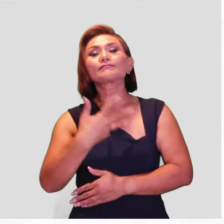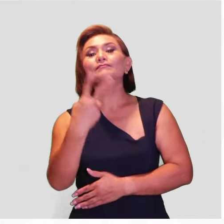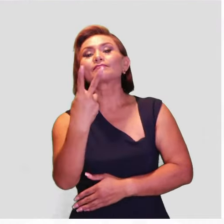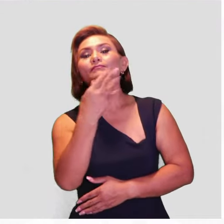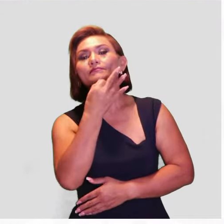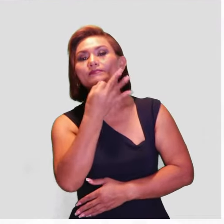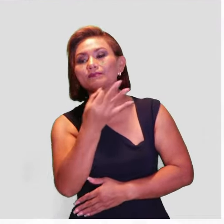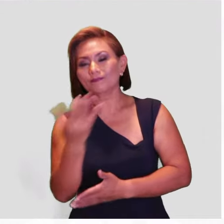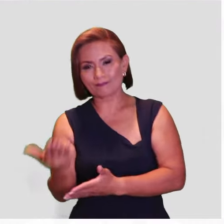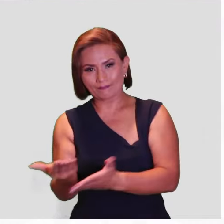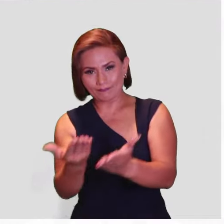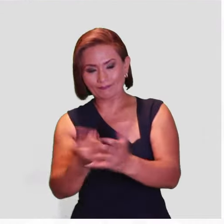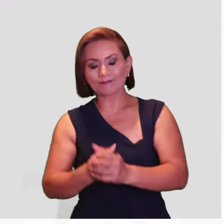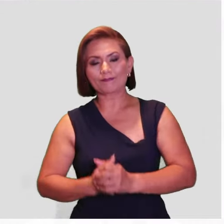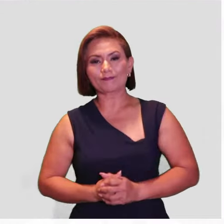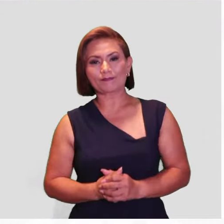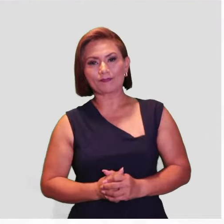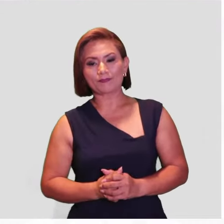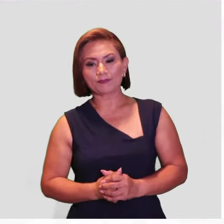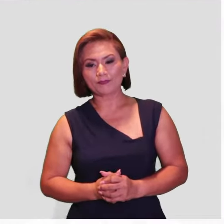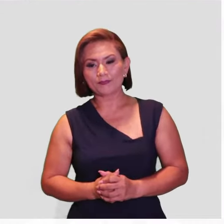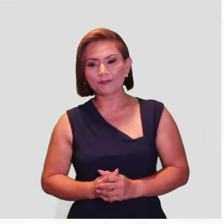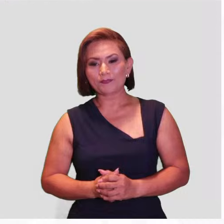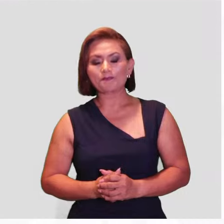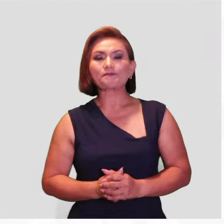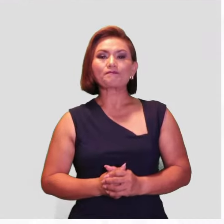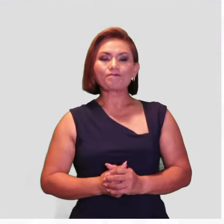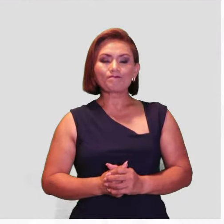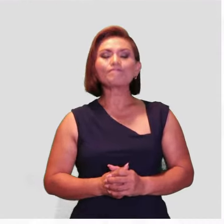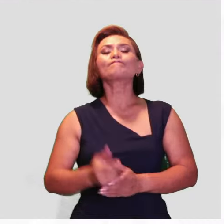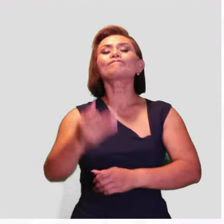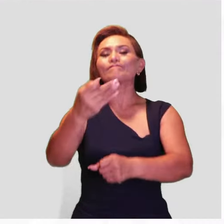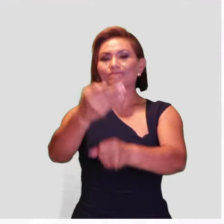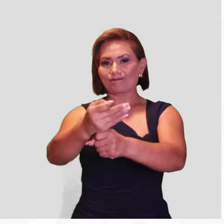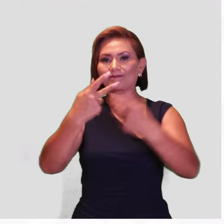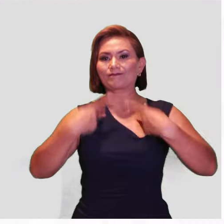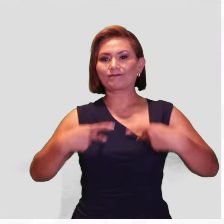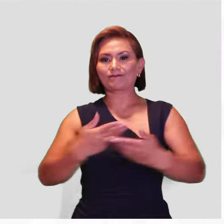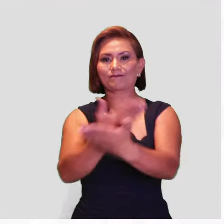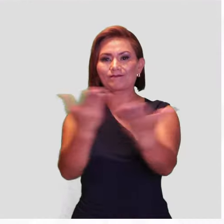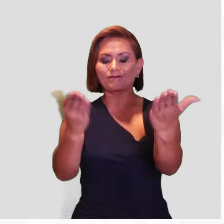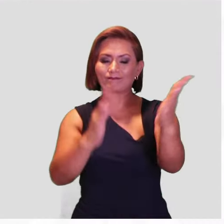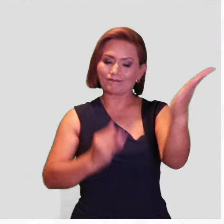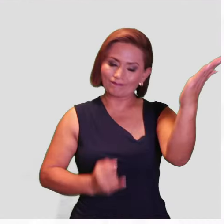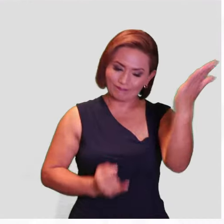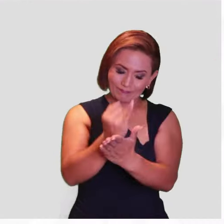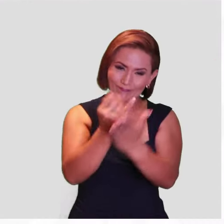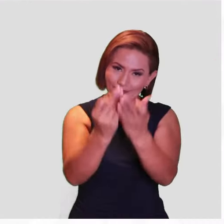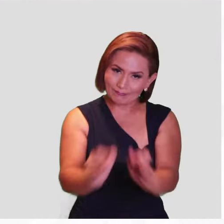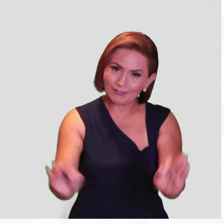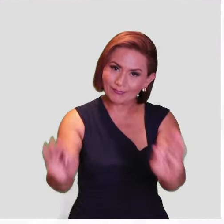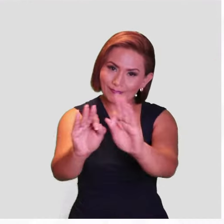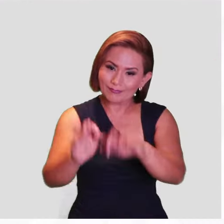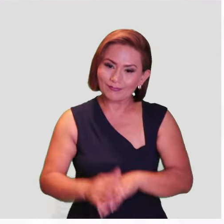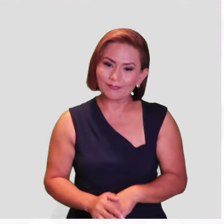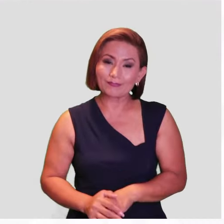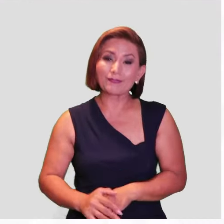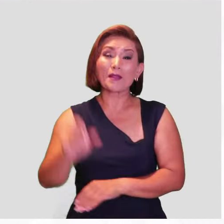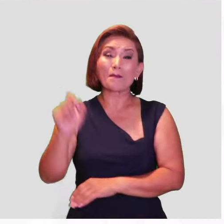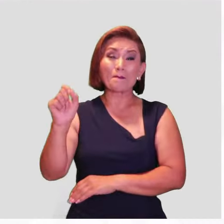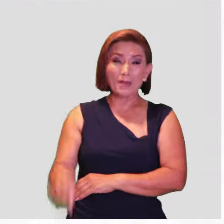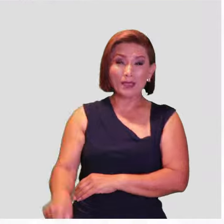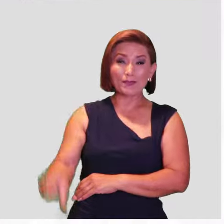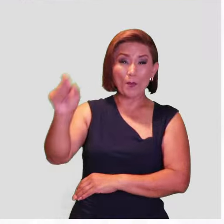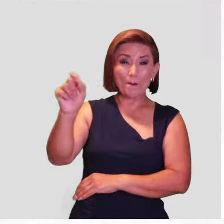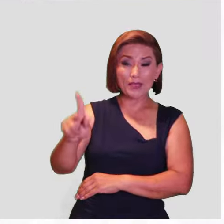su intervención. En esta elección la ciudadanía tiene que tomar una decisión muy importante, o mantener el modelo panista al